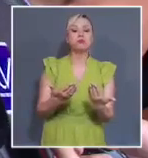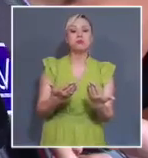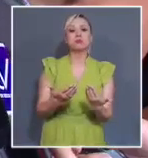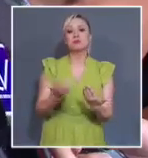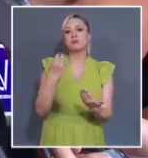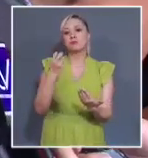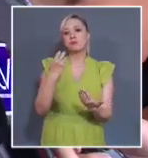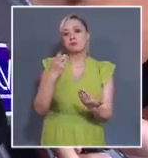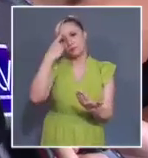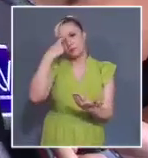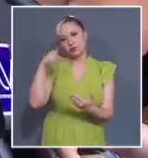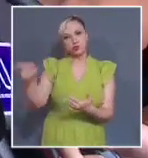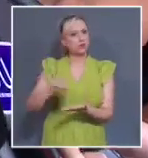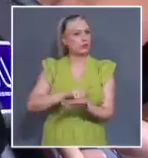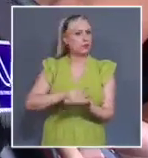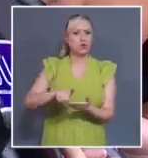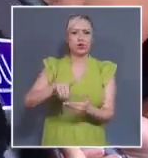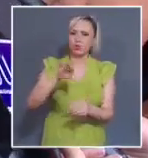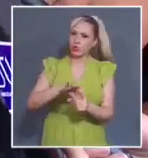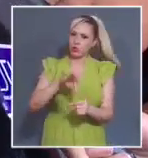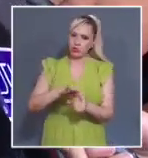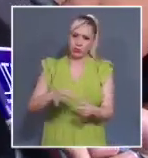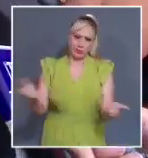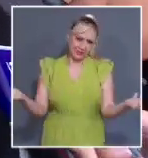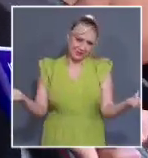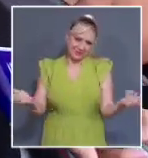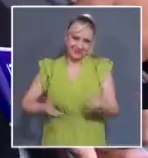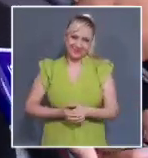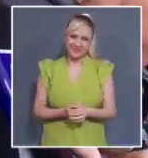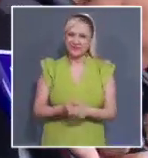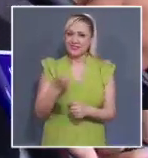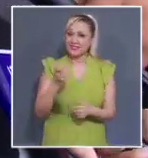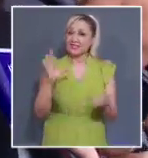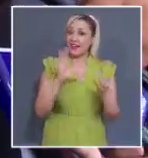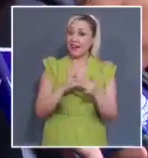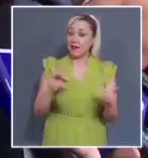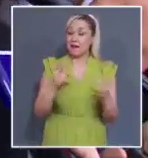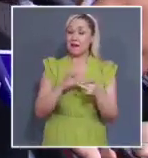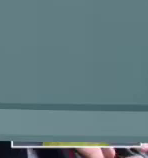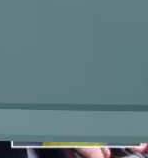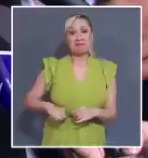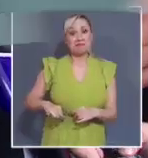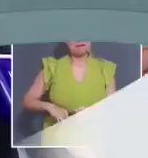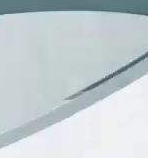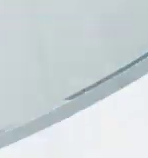su derecho de voto. Para el canal del Poder Judicial de la Federación, Rosy García.